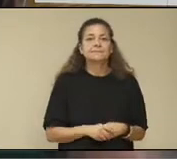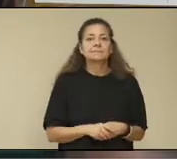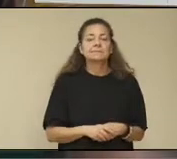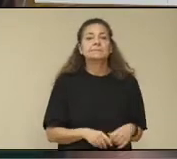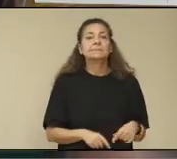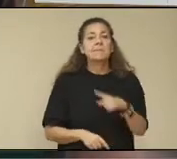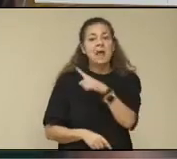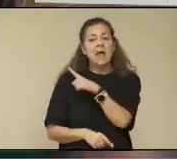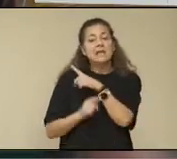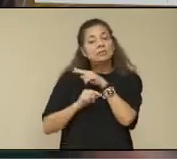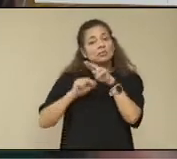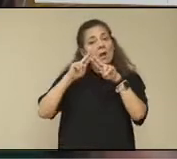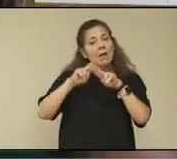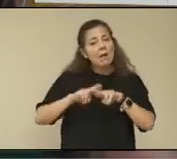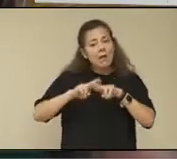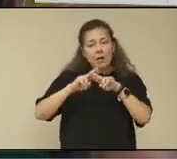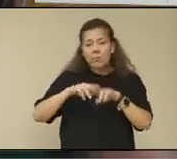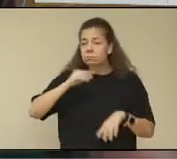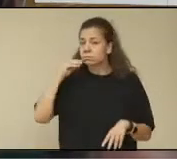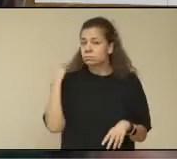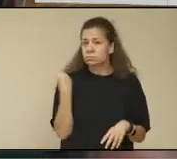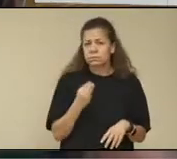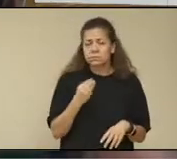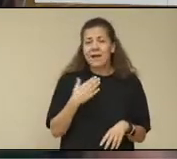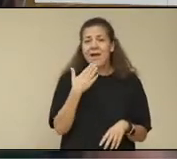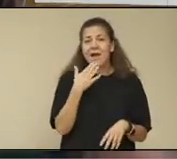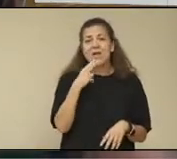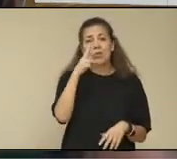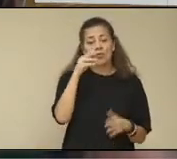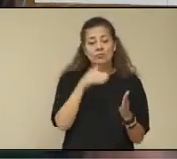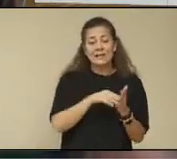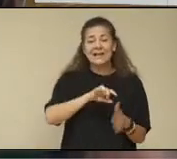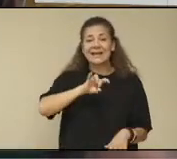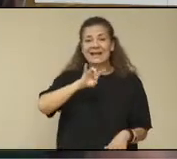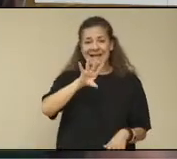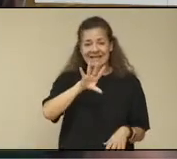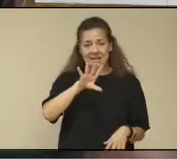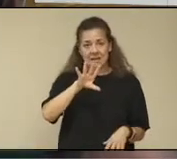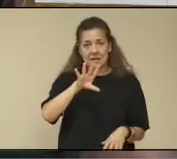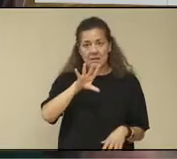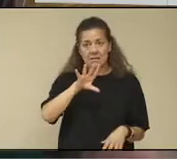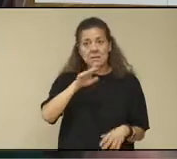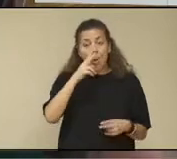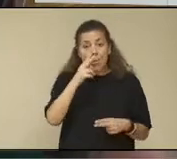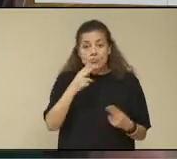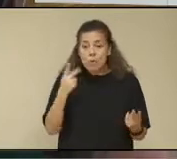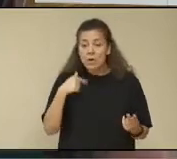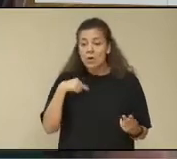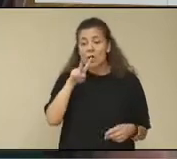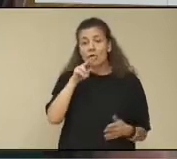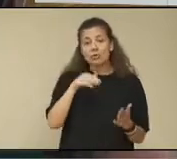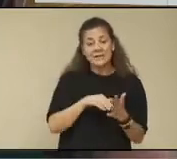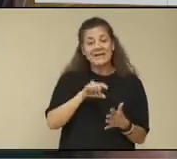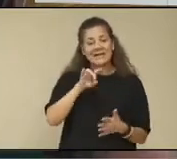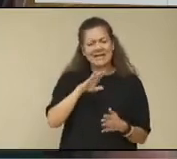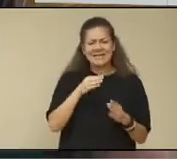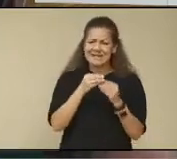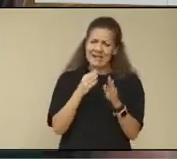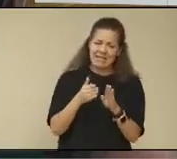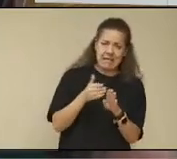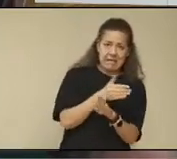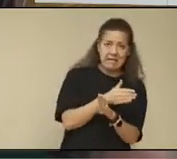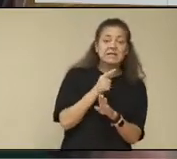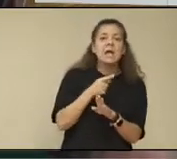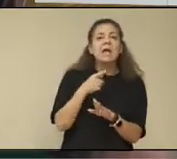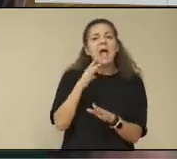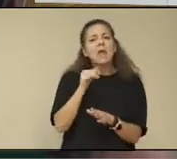Aquí, este es un estudio enorme que se hace en el 2015, que se publica en el 2015, se hace durante los años previos y se hace